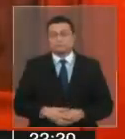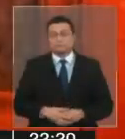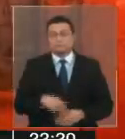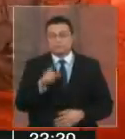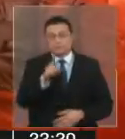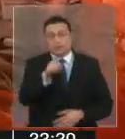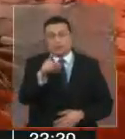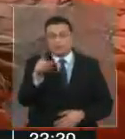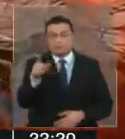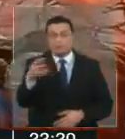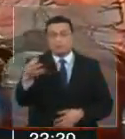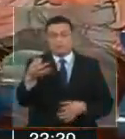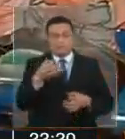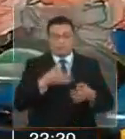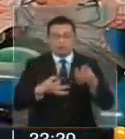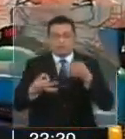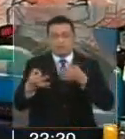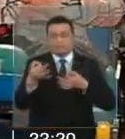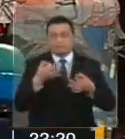la gente empezó a hablar.